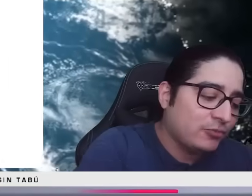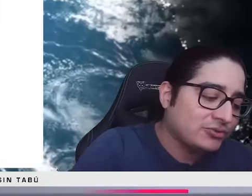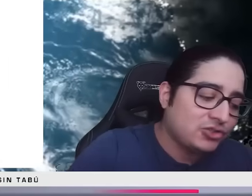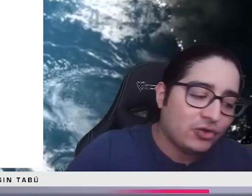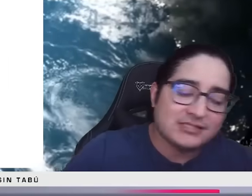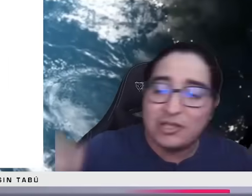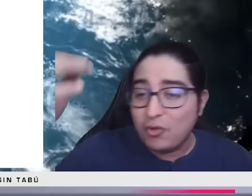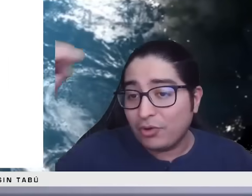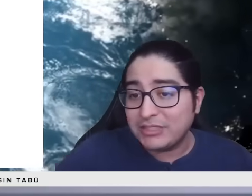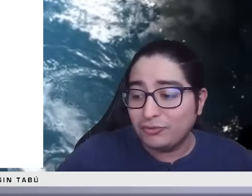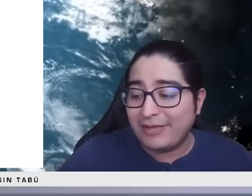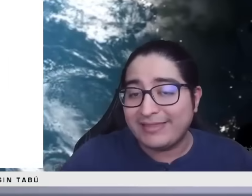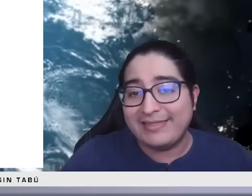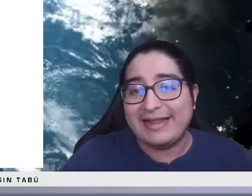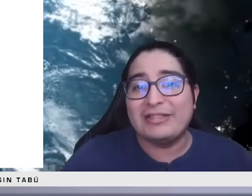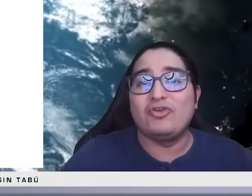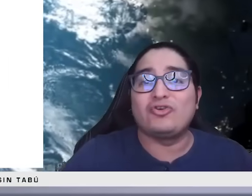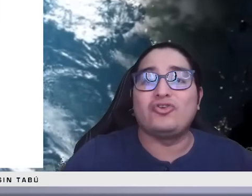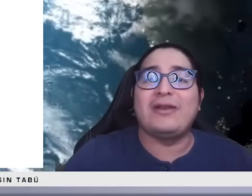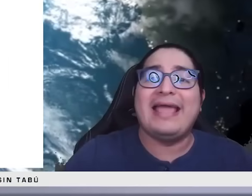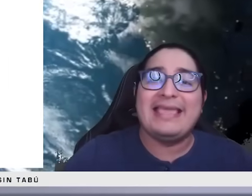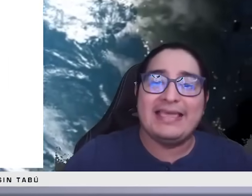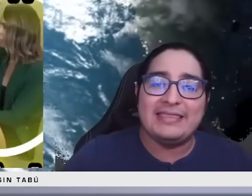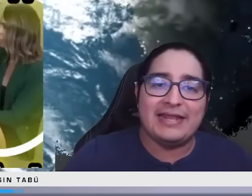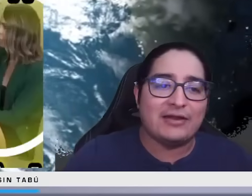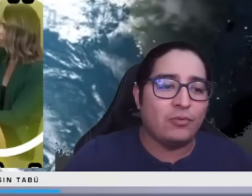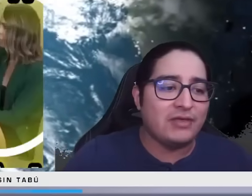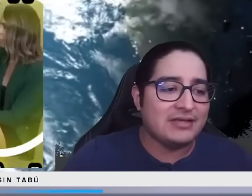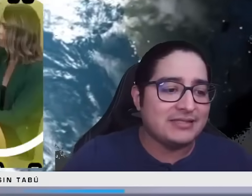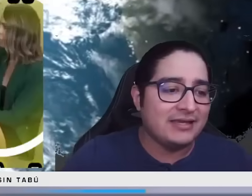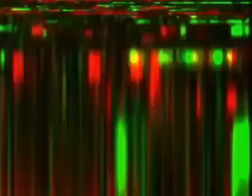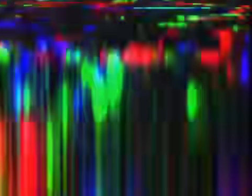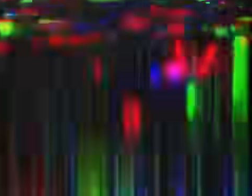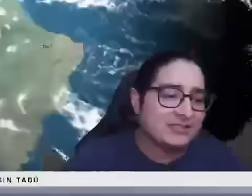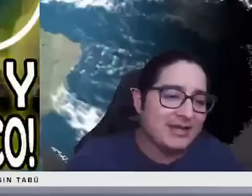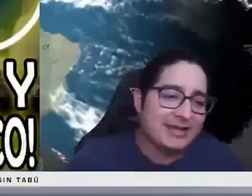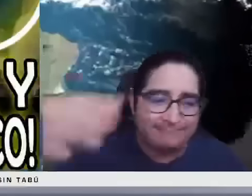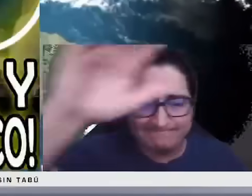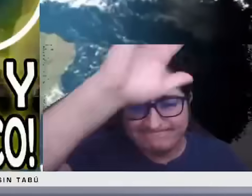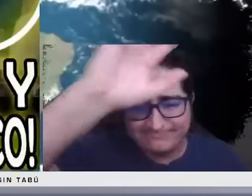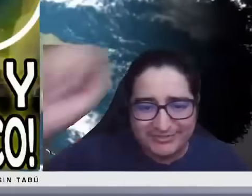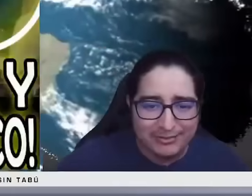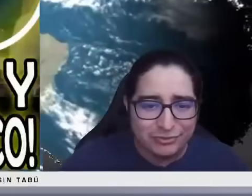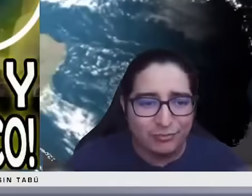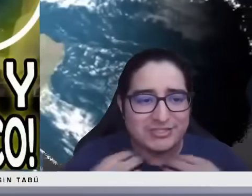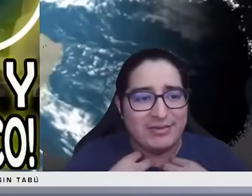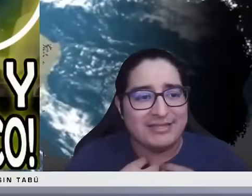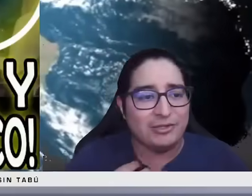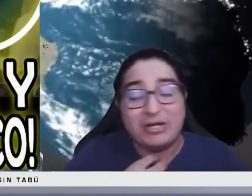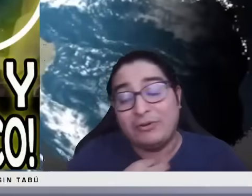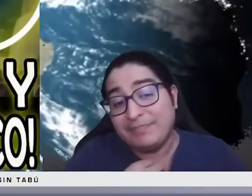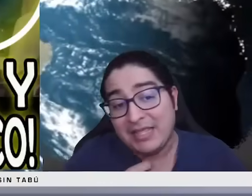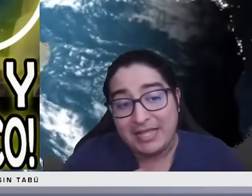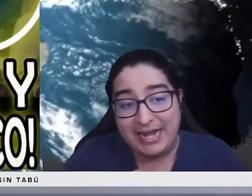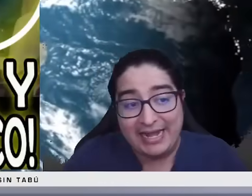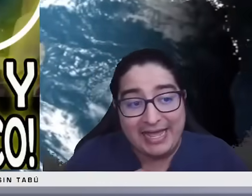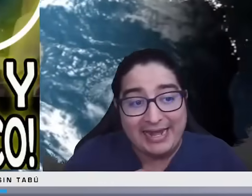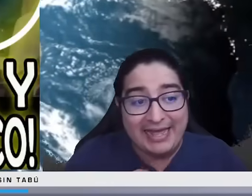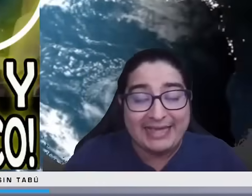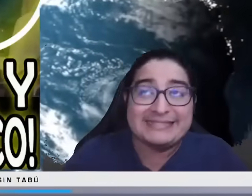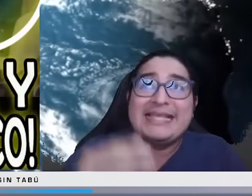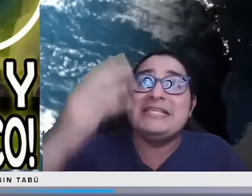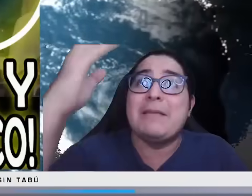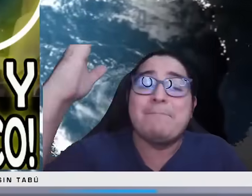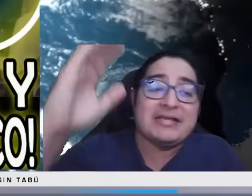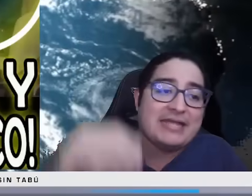le duele a los opositores. Por cierto, una verdadera doctora e ingeniera, como debe ser. No esa, ya vimos cómo se vende, ¿no? Bueno,